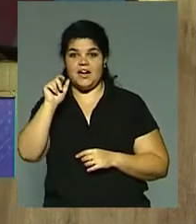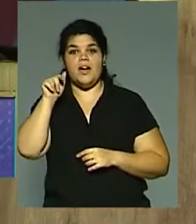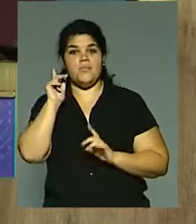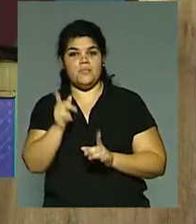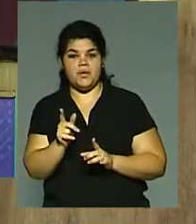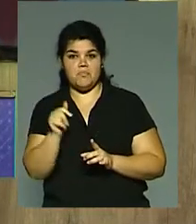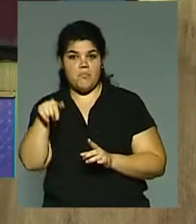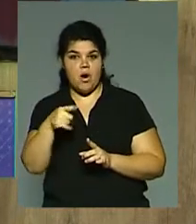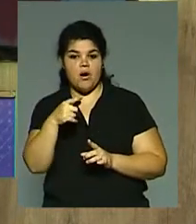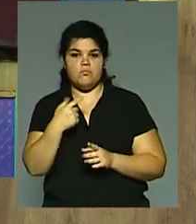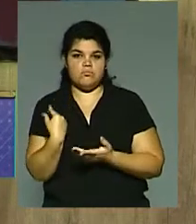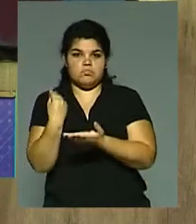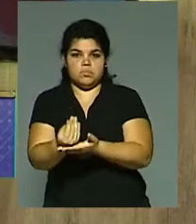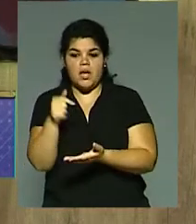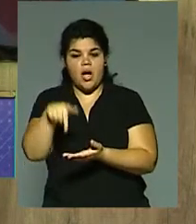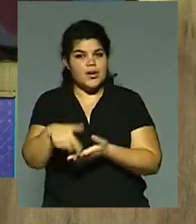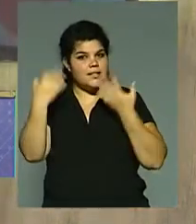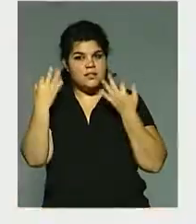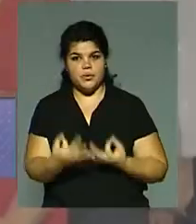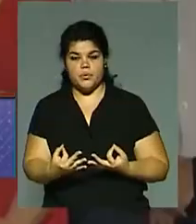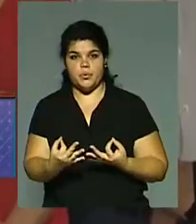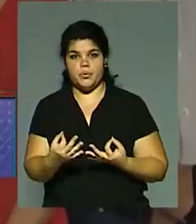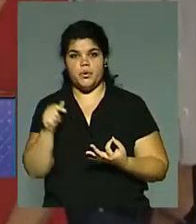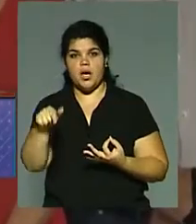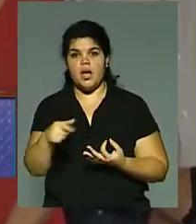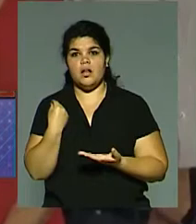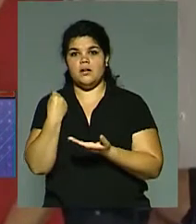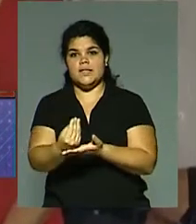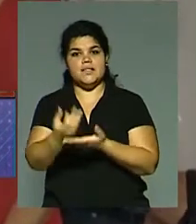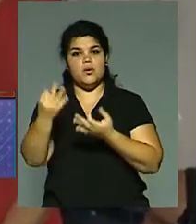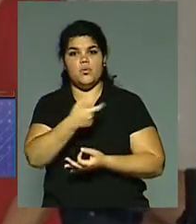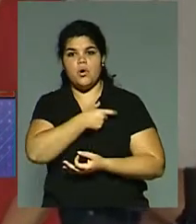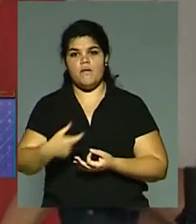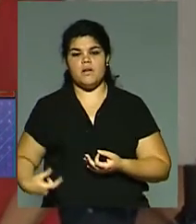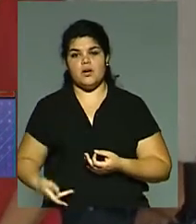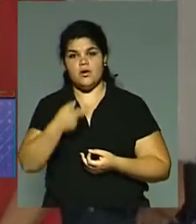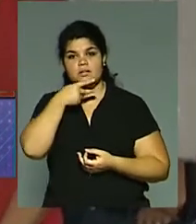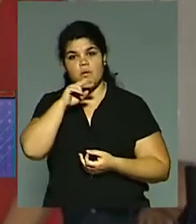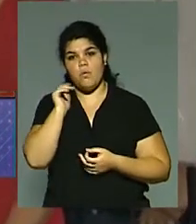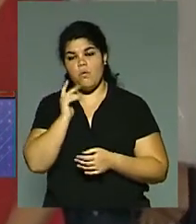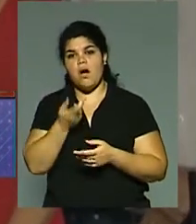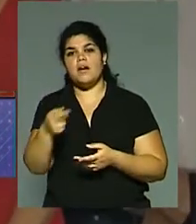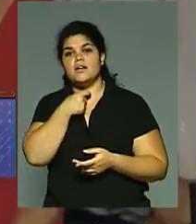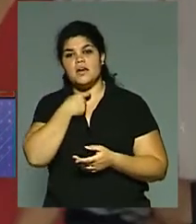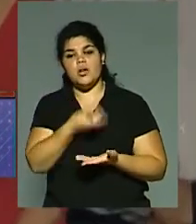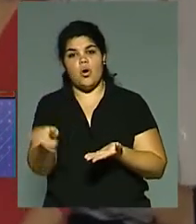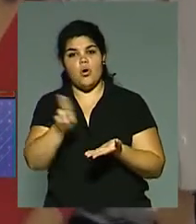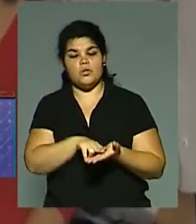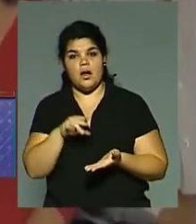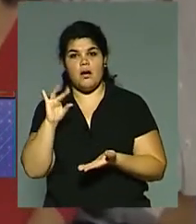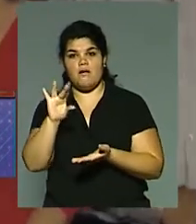Una de ellas porque revalidó en estas PASO su gestión como gobernador de San Juan que va por la reelección.